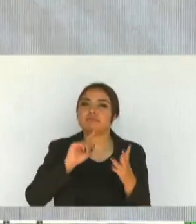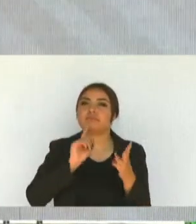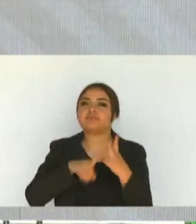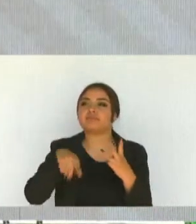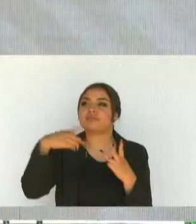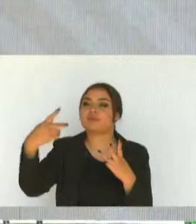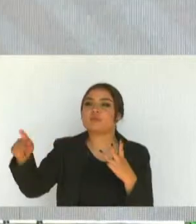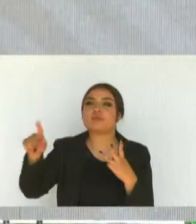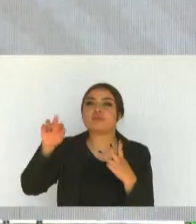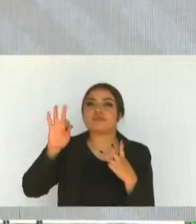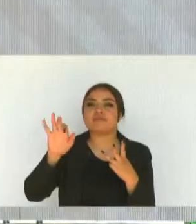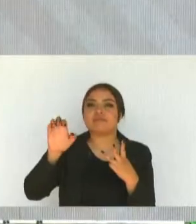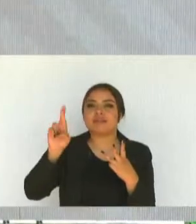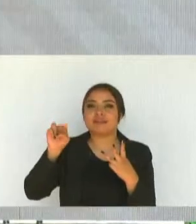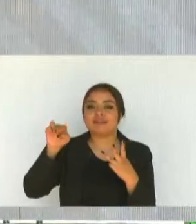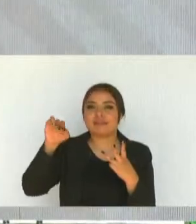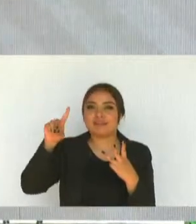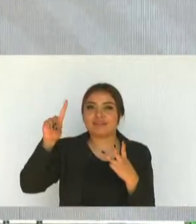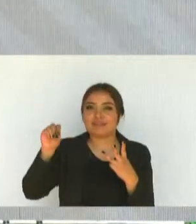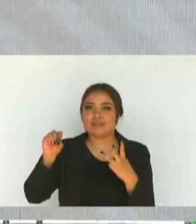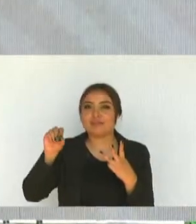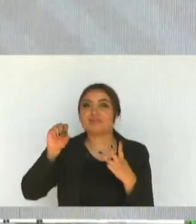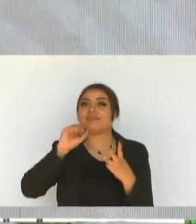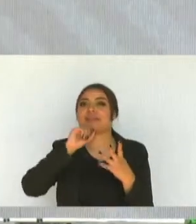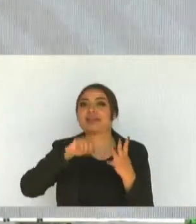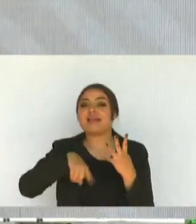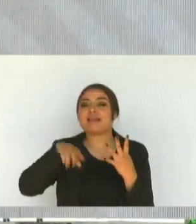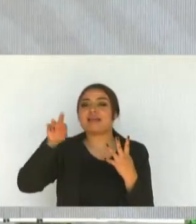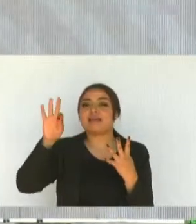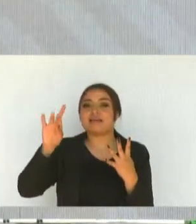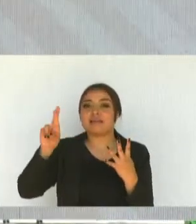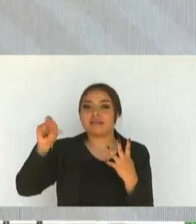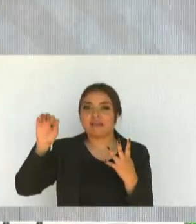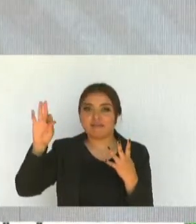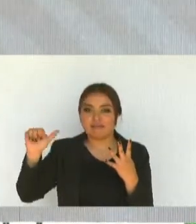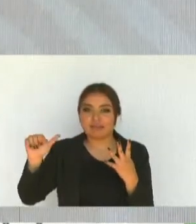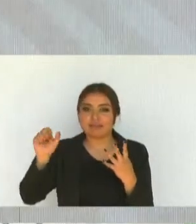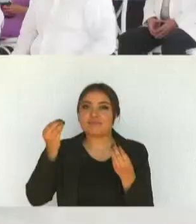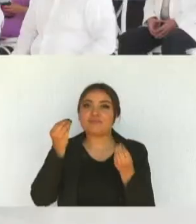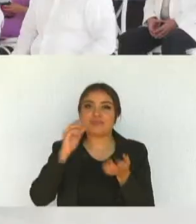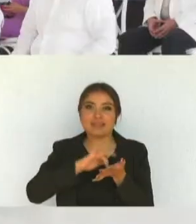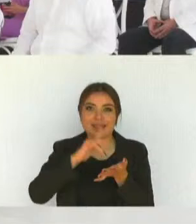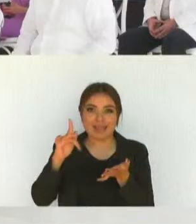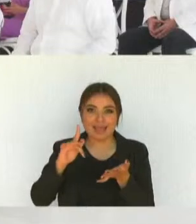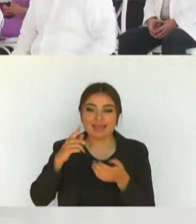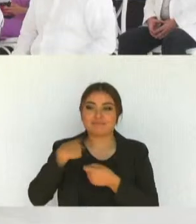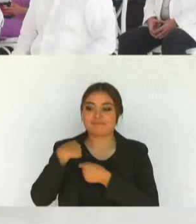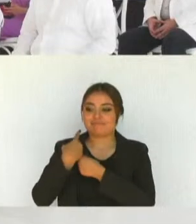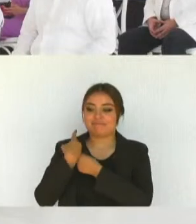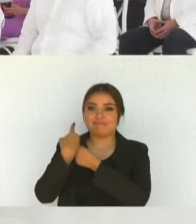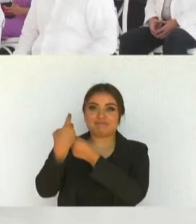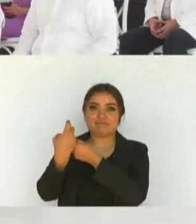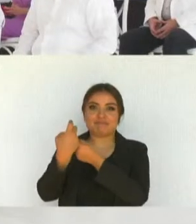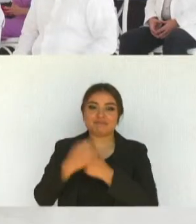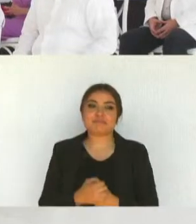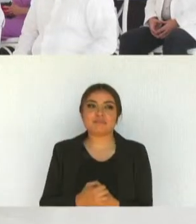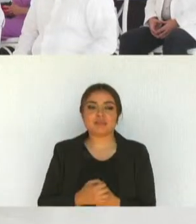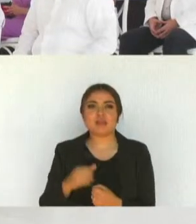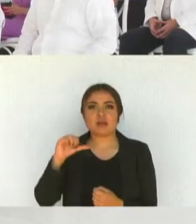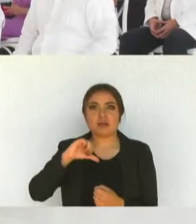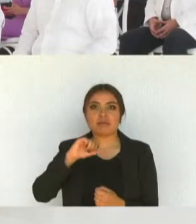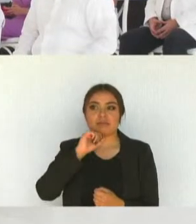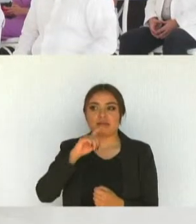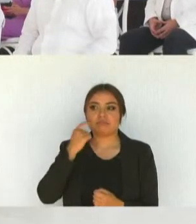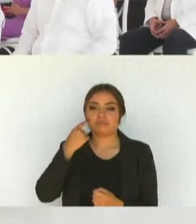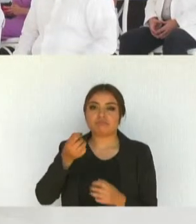Fernando Alanís y de Rafa Rebollar, muchas gracias también por la invitación. Hoy también destaco